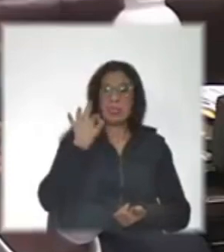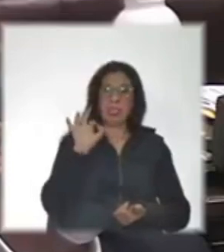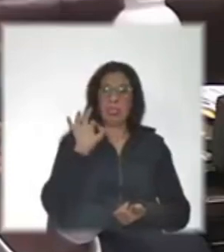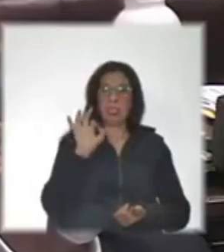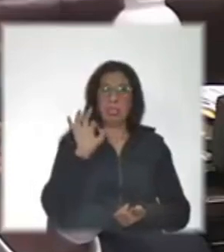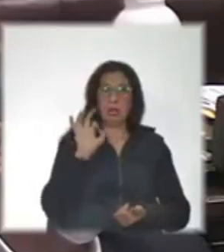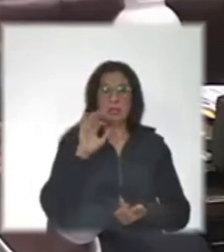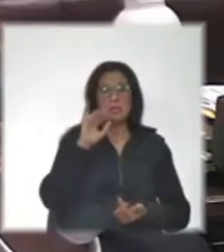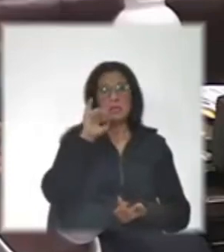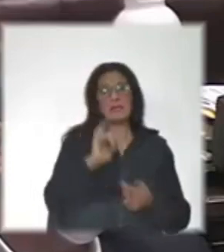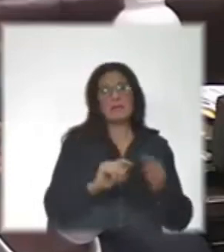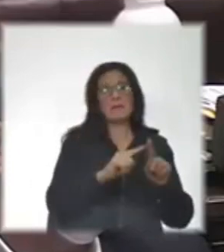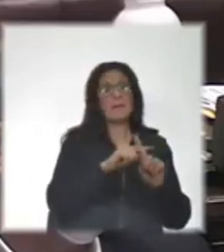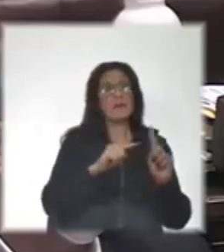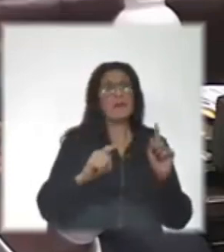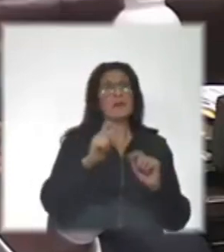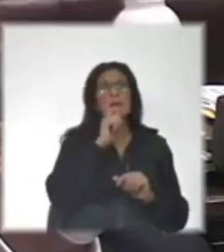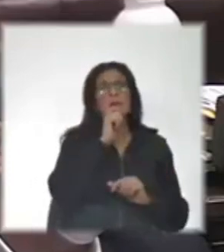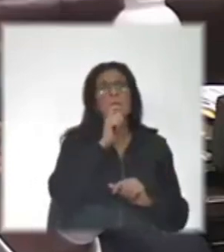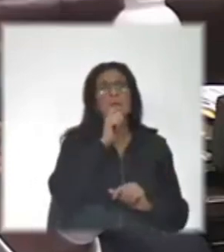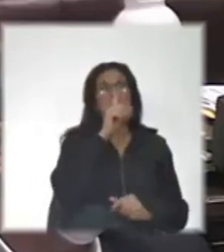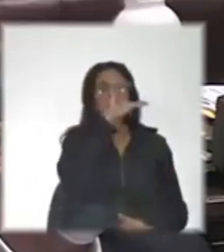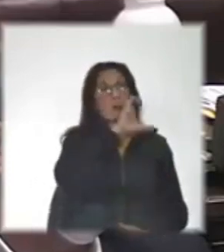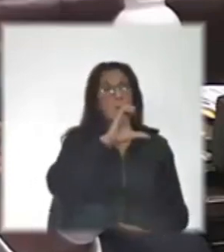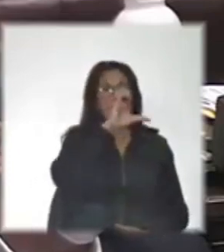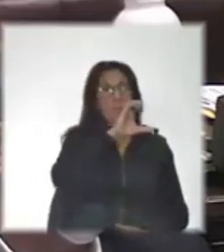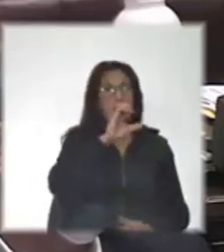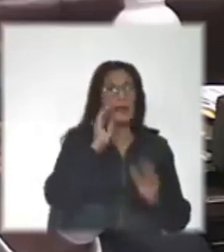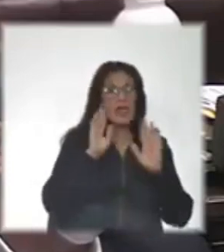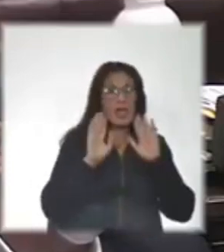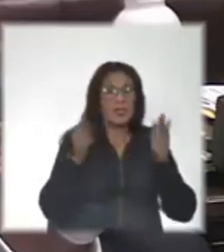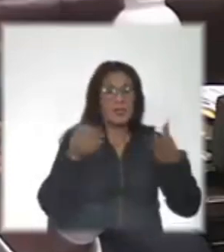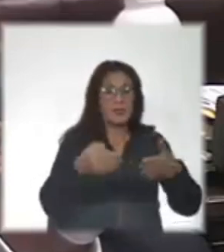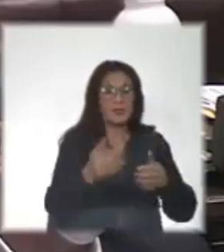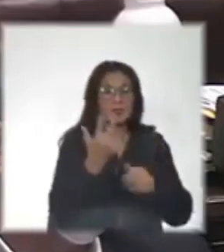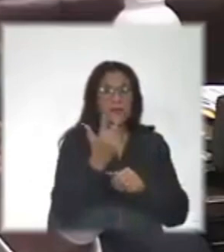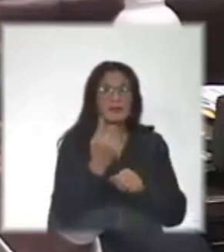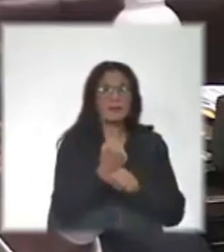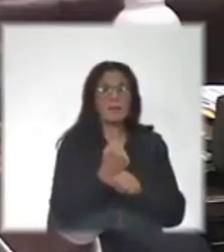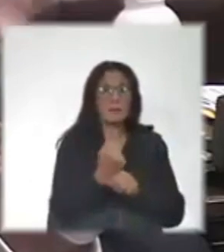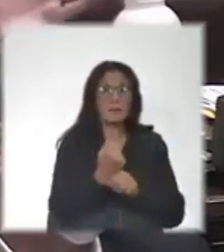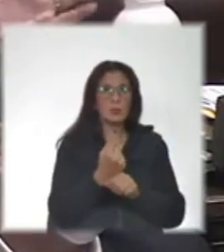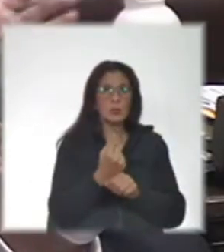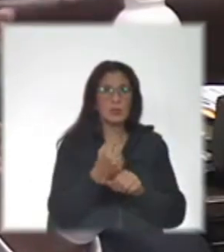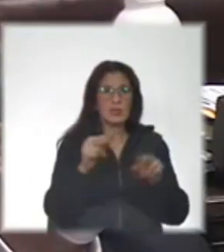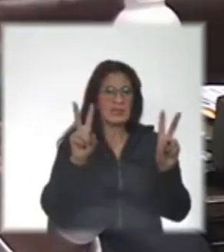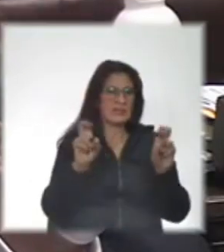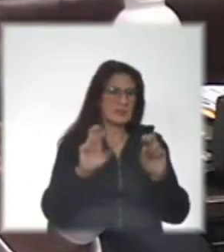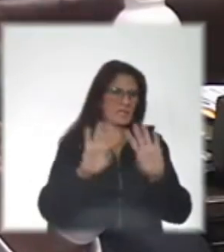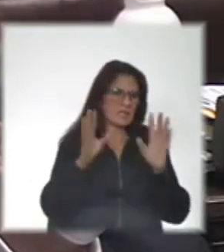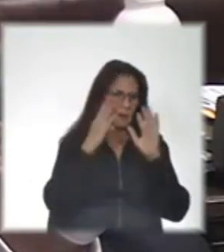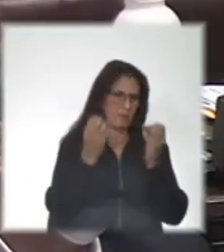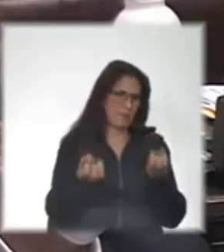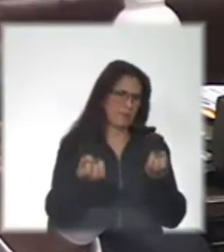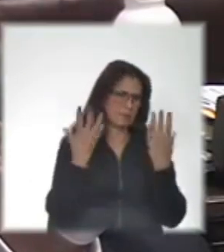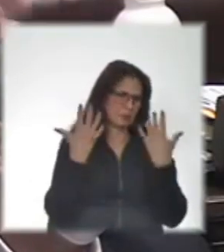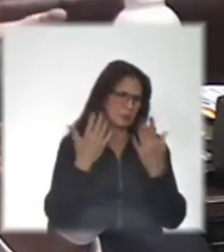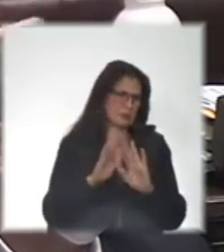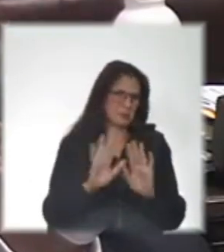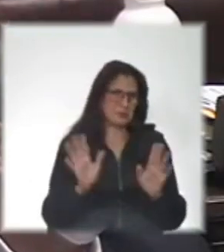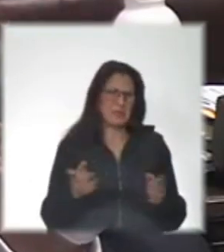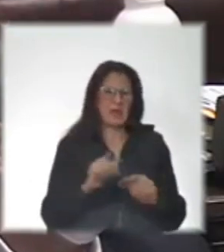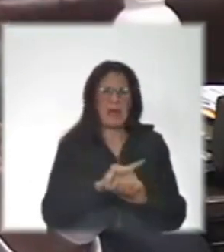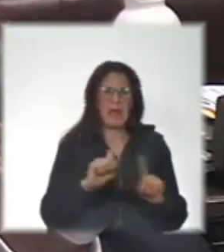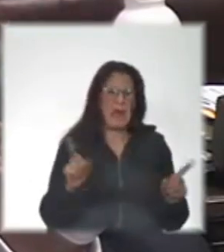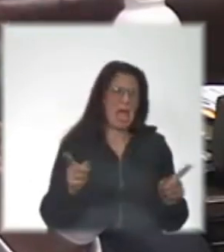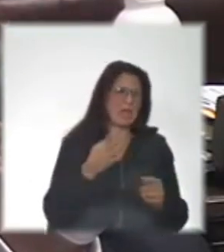y que el medio de prensa europeo le dedica 3 minutos y que ya el tema pasó. Nadie le llevó el